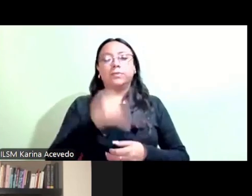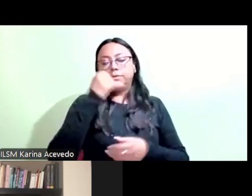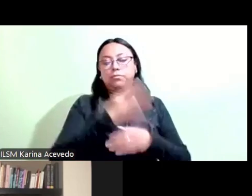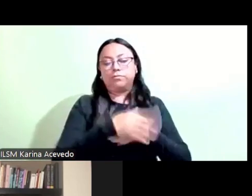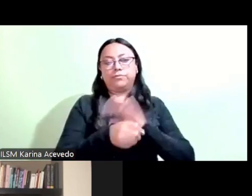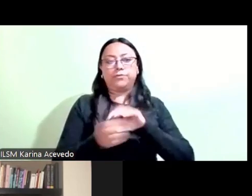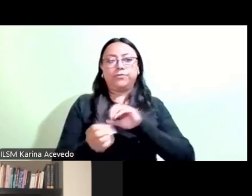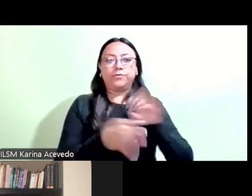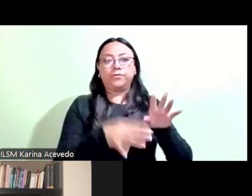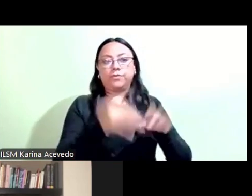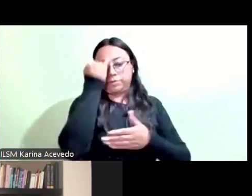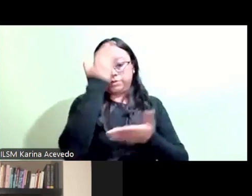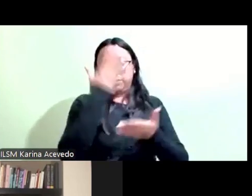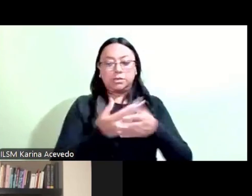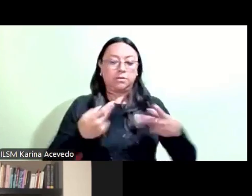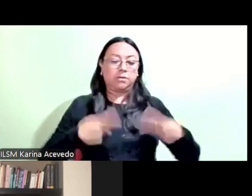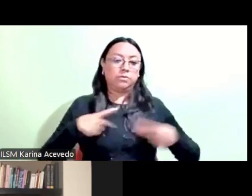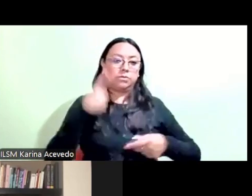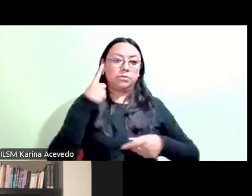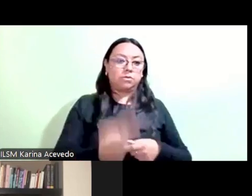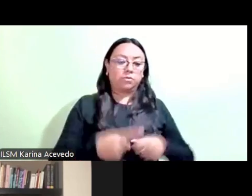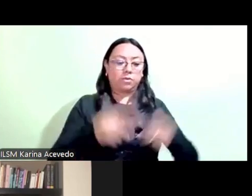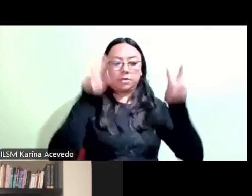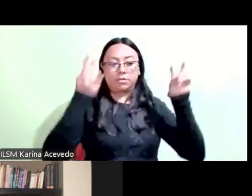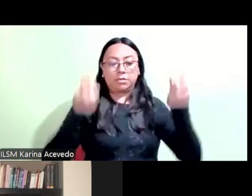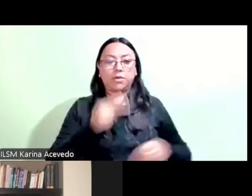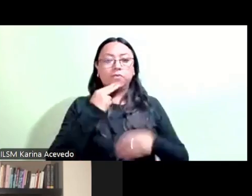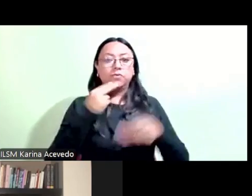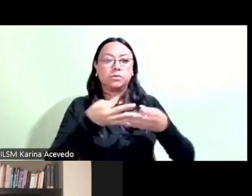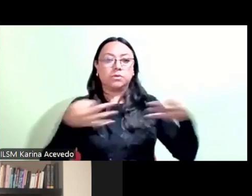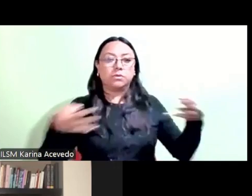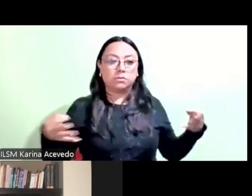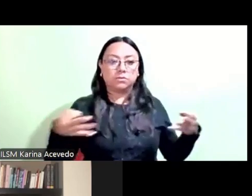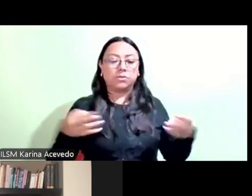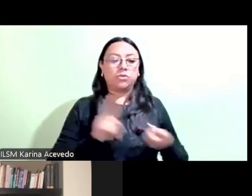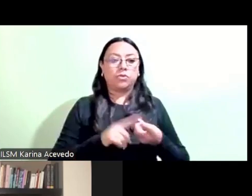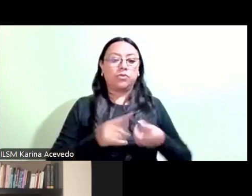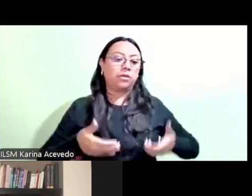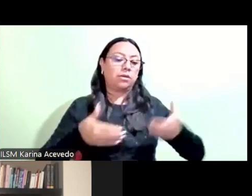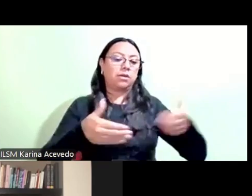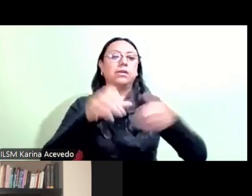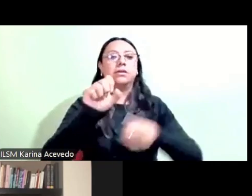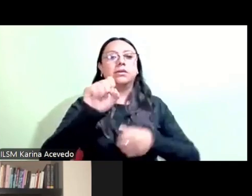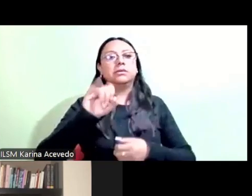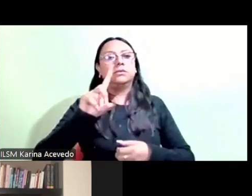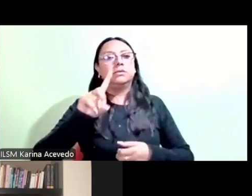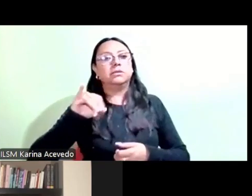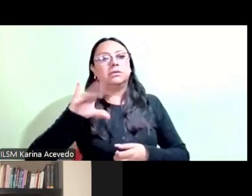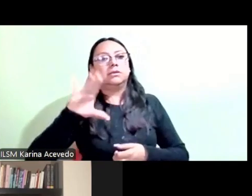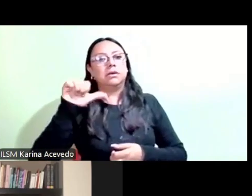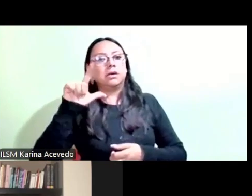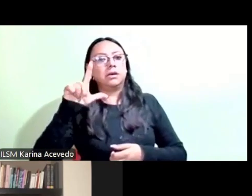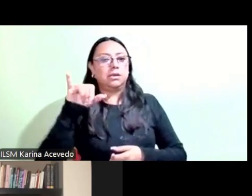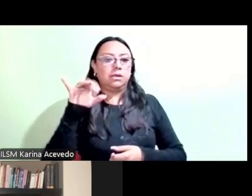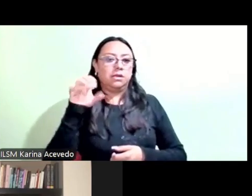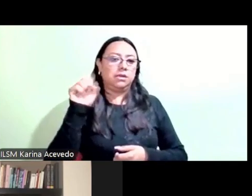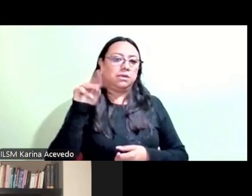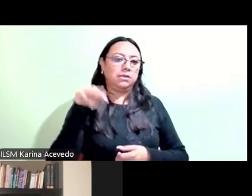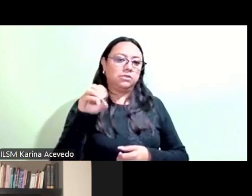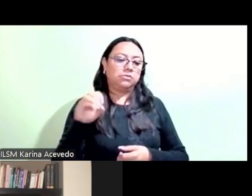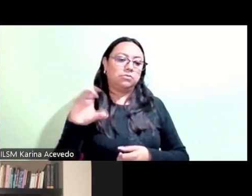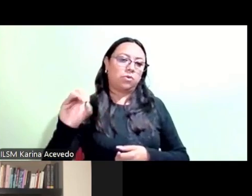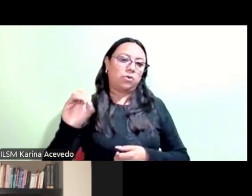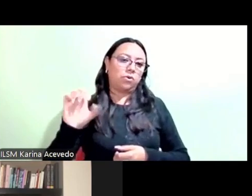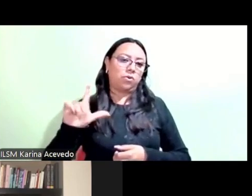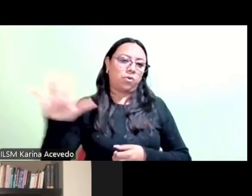materia de cambio de uso de suelo respecto del inmueble ubicado en la calle Sindicalismo número 3 en la colonia Hipódromo en la alcaldía Cuauhtémoc.